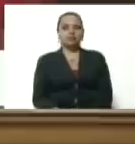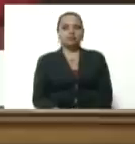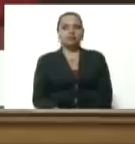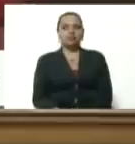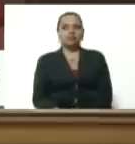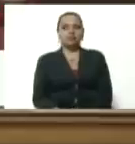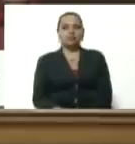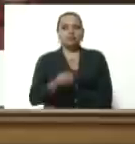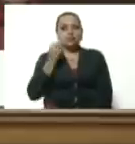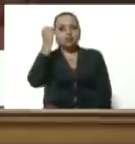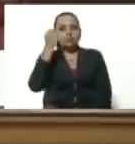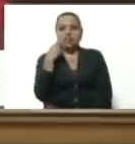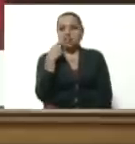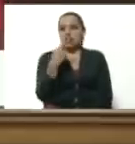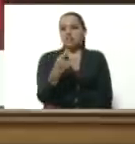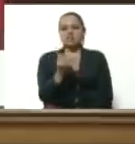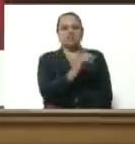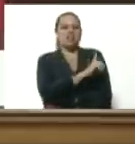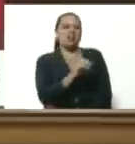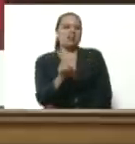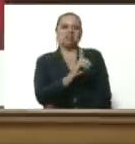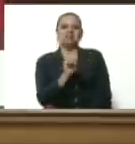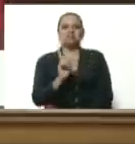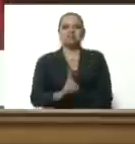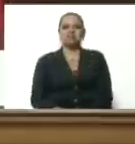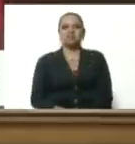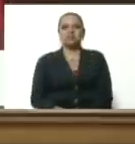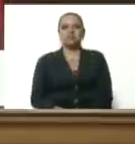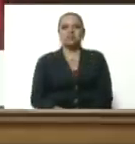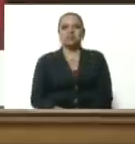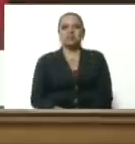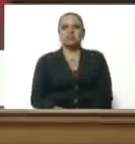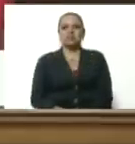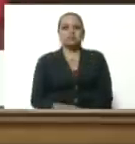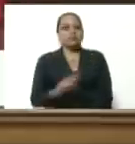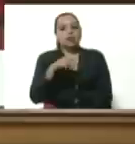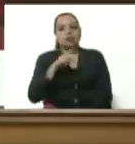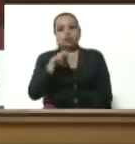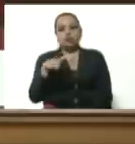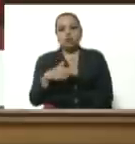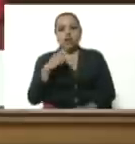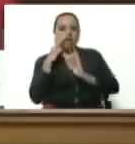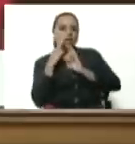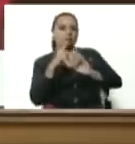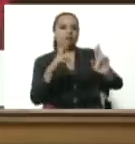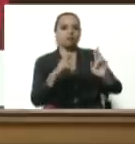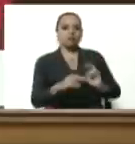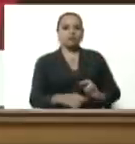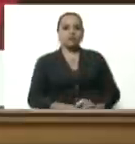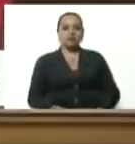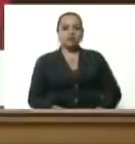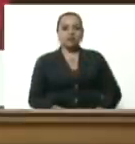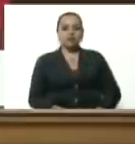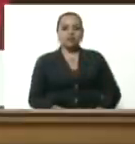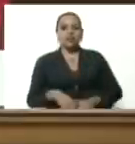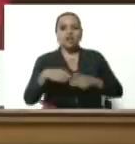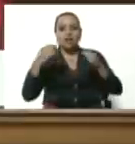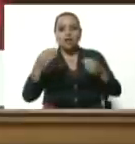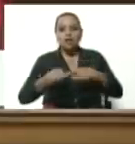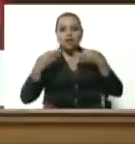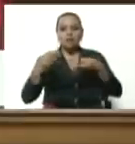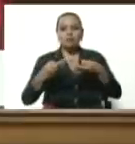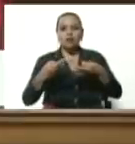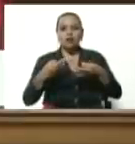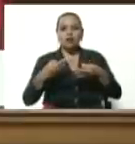Y creyeron y dijeron, ah, le salimos respondones. Como salen los pueblos rebeldes, respondones